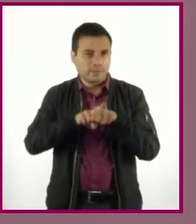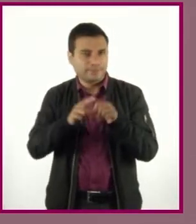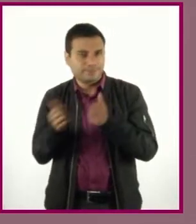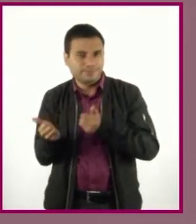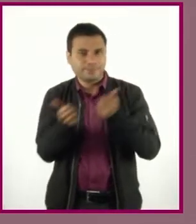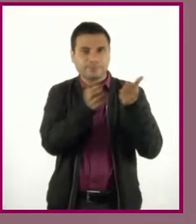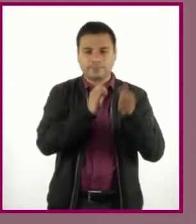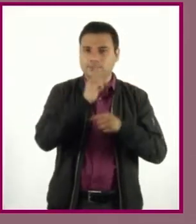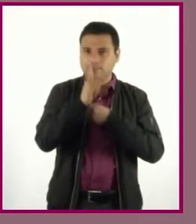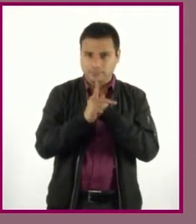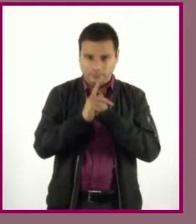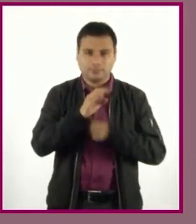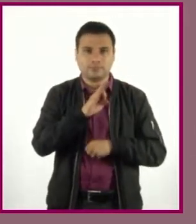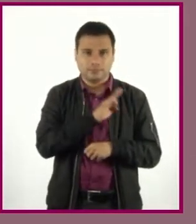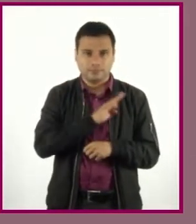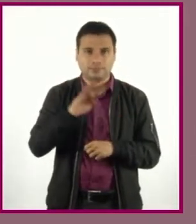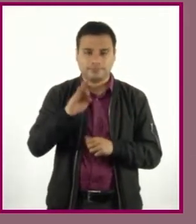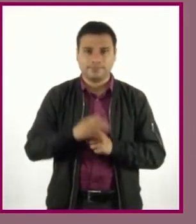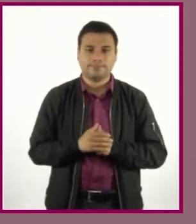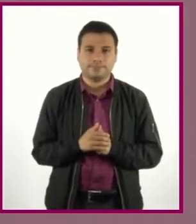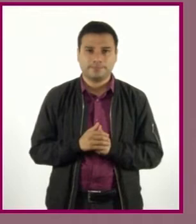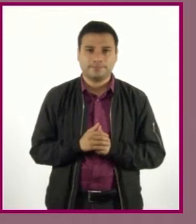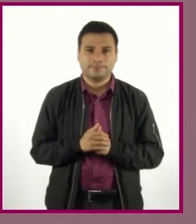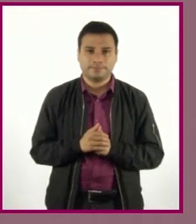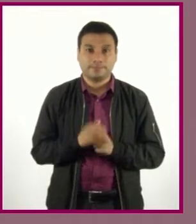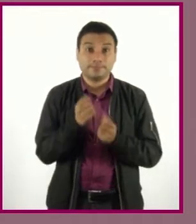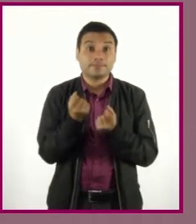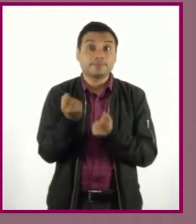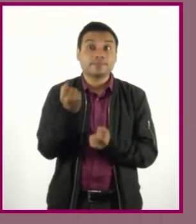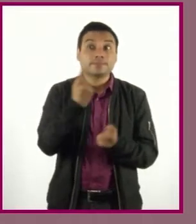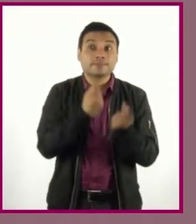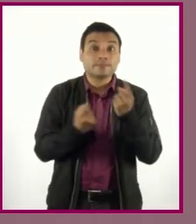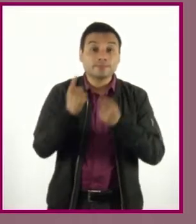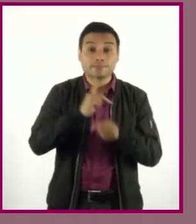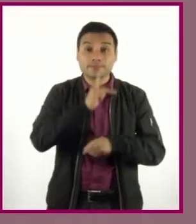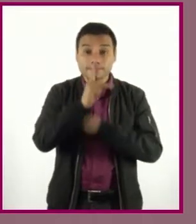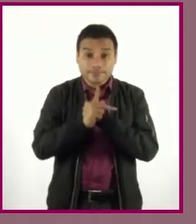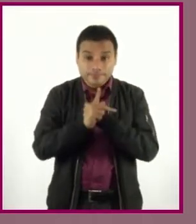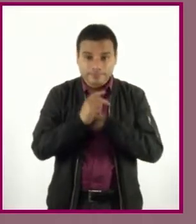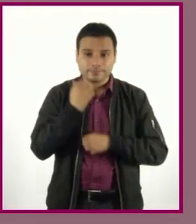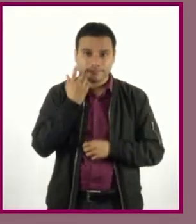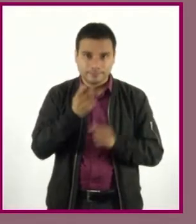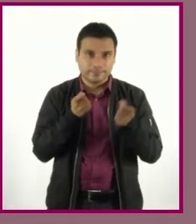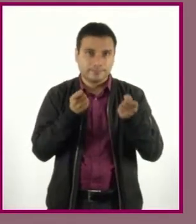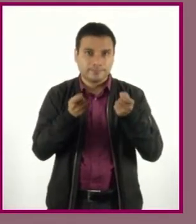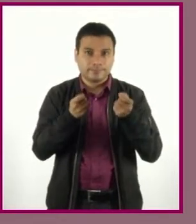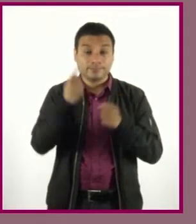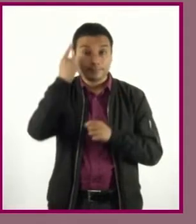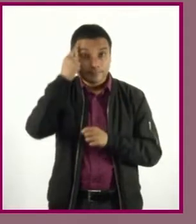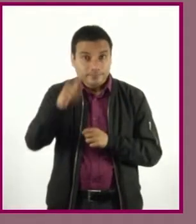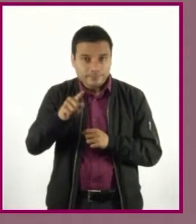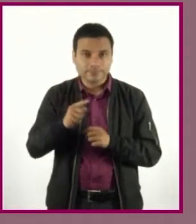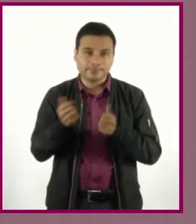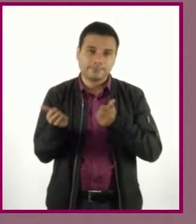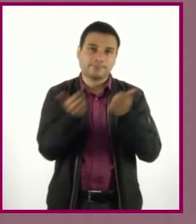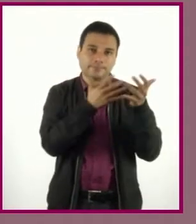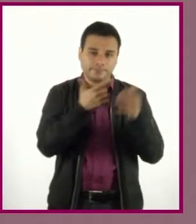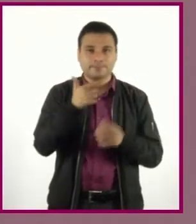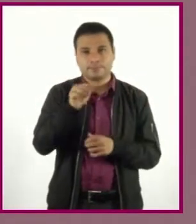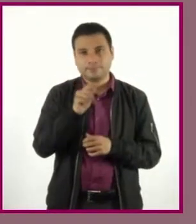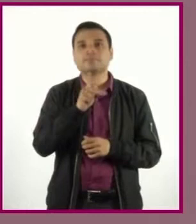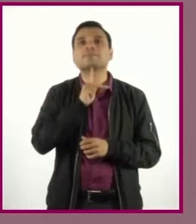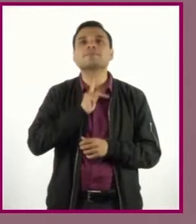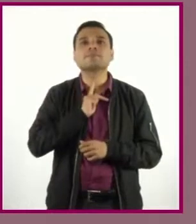hacia Europa Occidental. Algunas potencias mundiales buscan el dominio de la zona para garantizar el abasto de tales